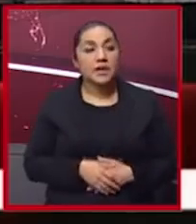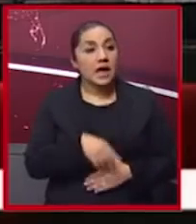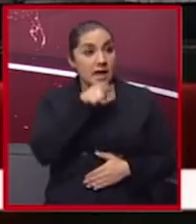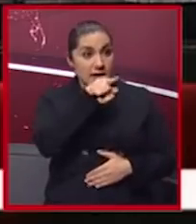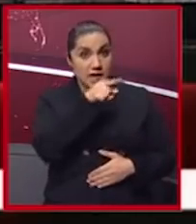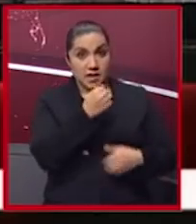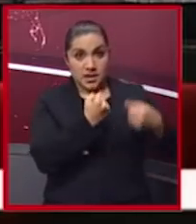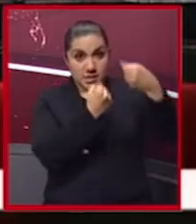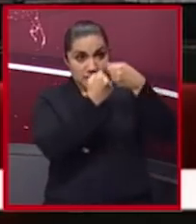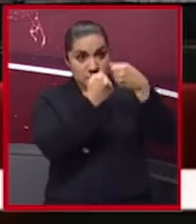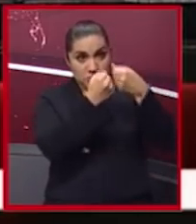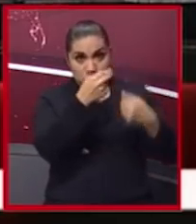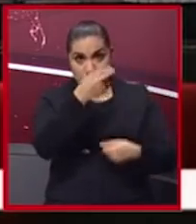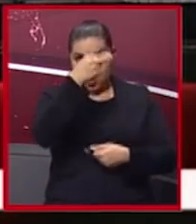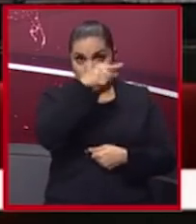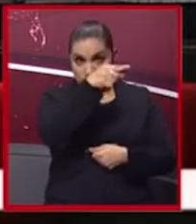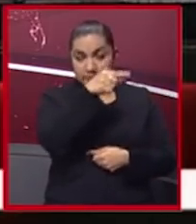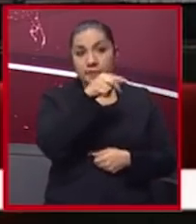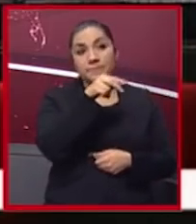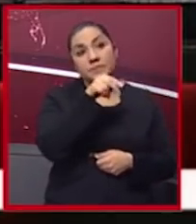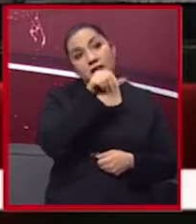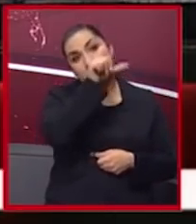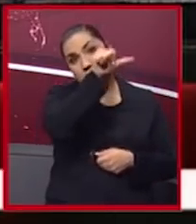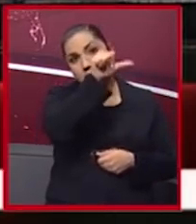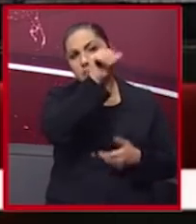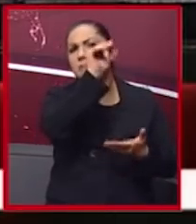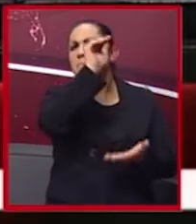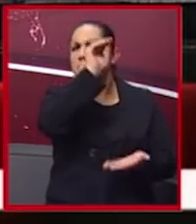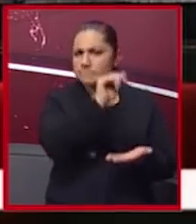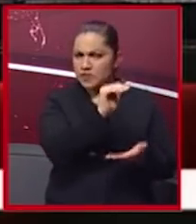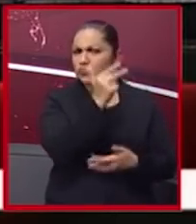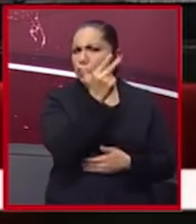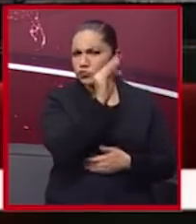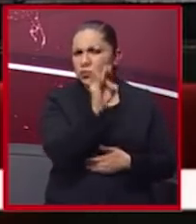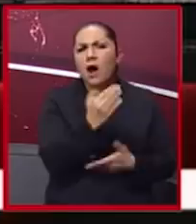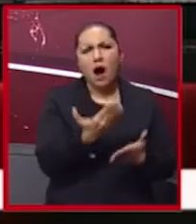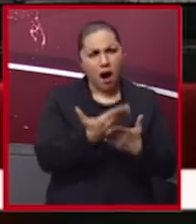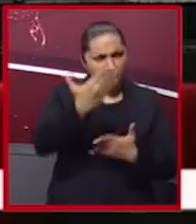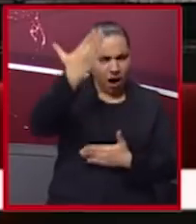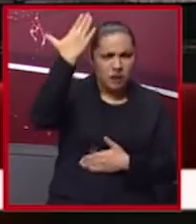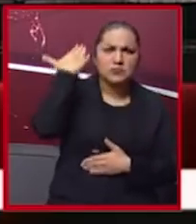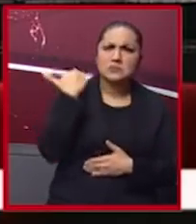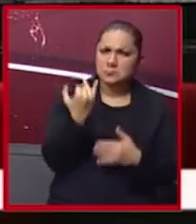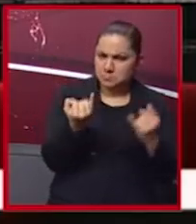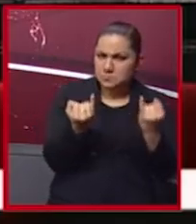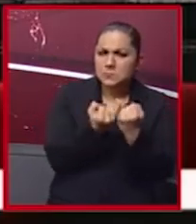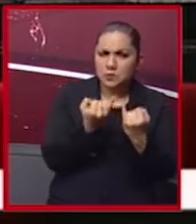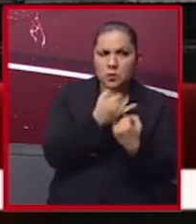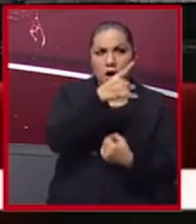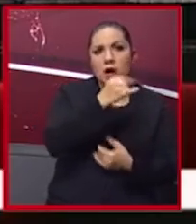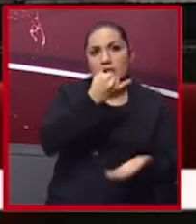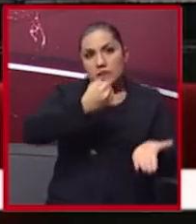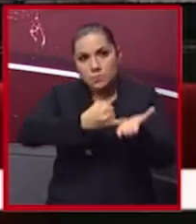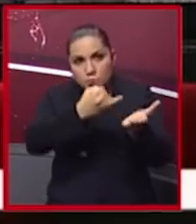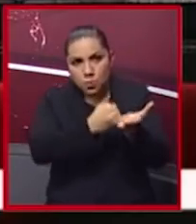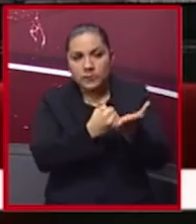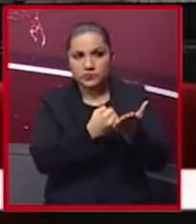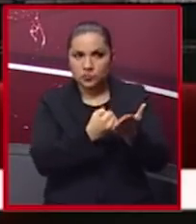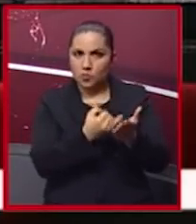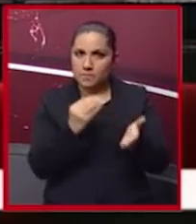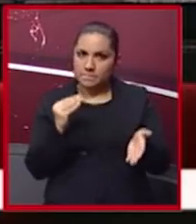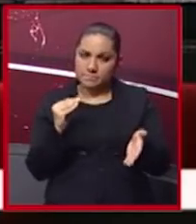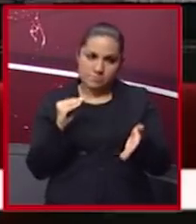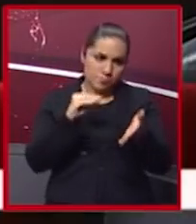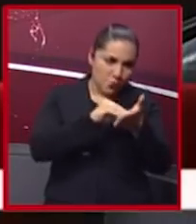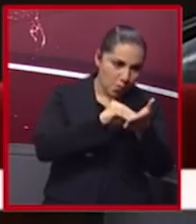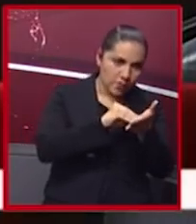8. Esta reducción ha existido muchas veces, se ha puesto, se ha quitado, se ha puesto, se ha quitado desde la introducción, de hecho,